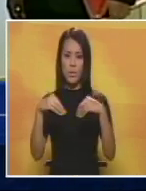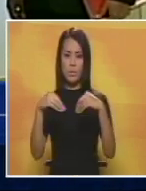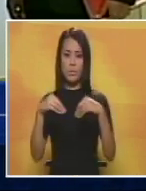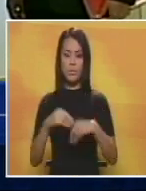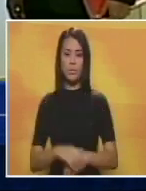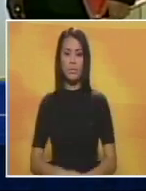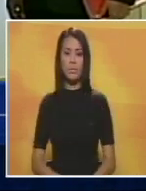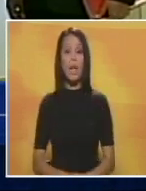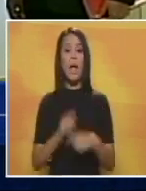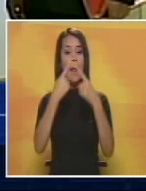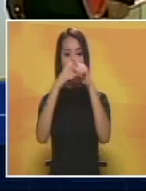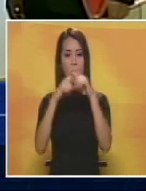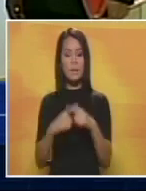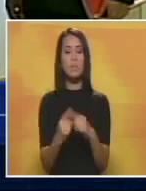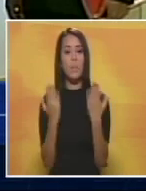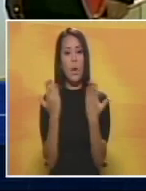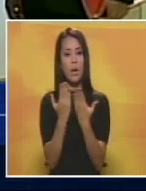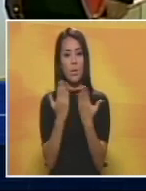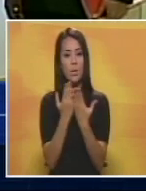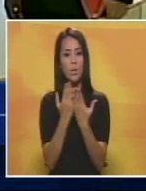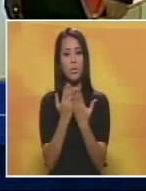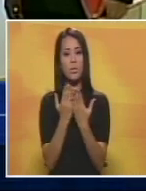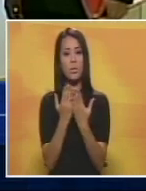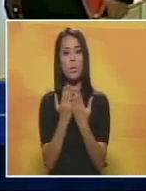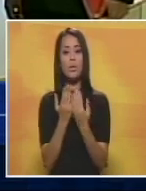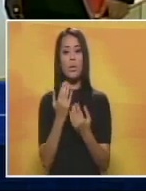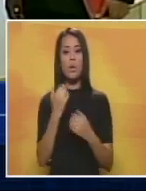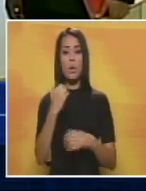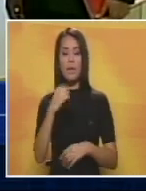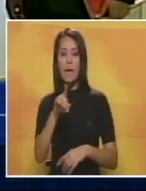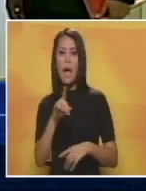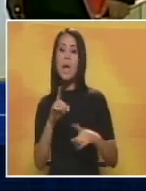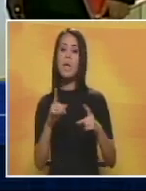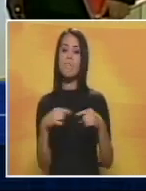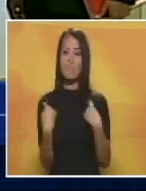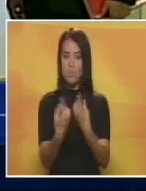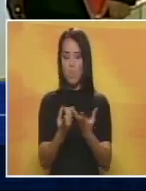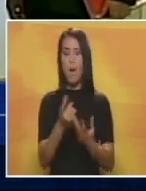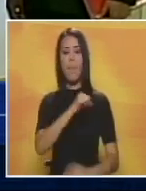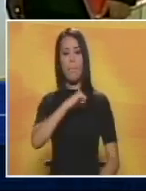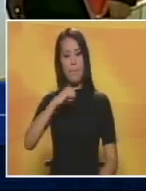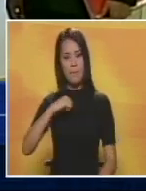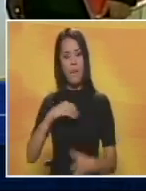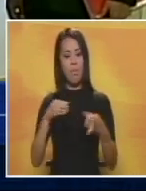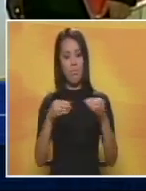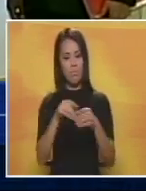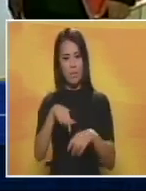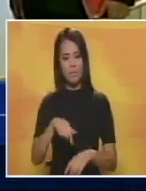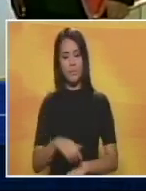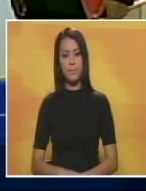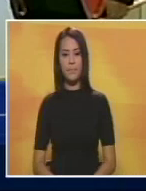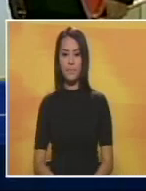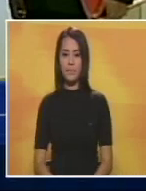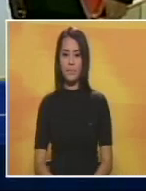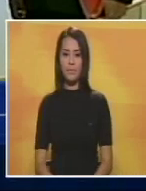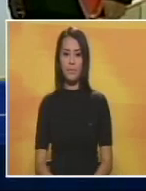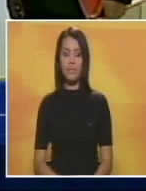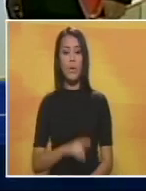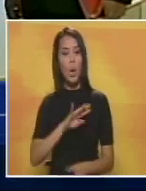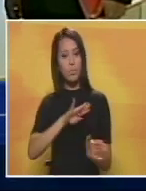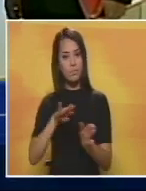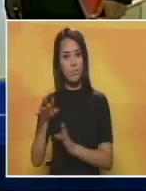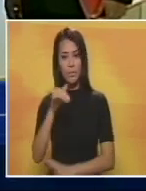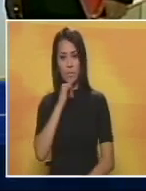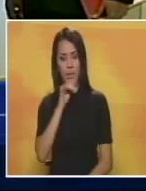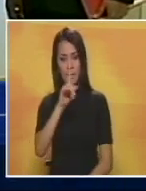las matrículas escolares que prestan los colegios privados y los sectores privados en este sector. Por otro lado,